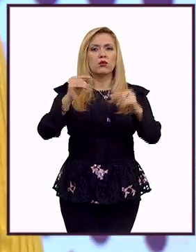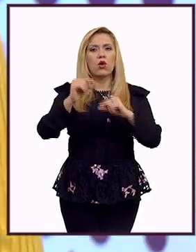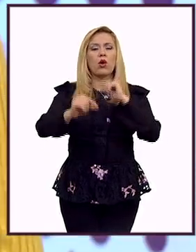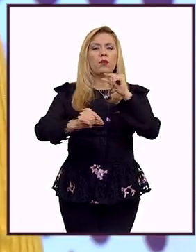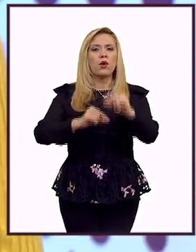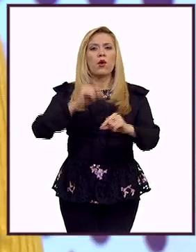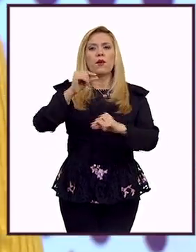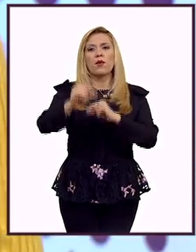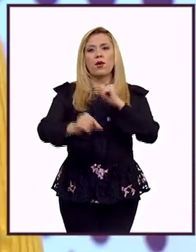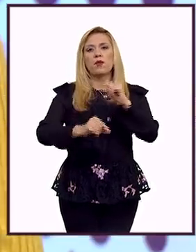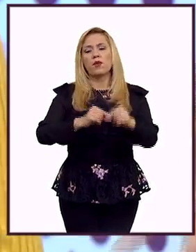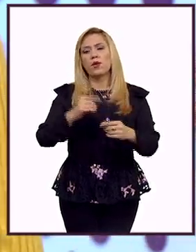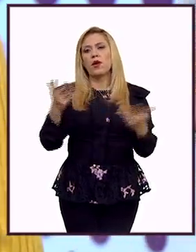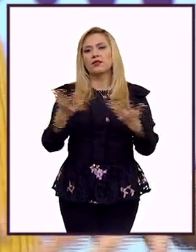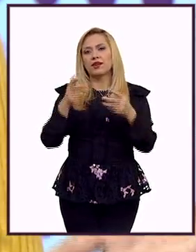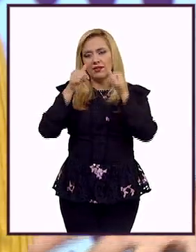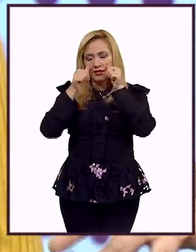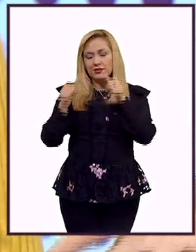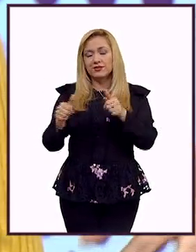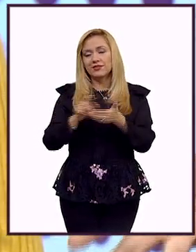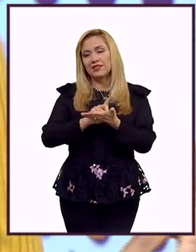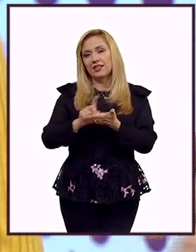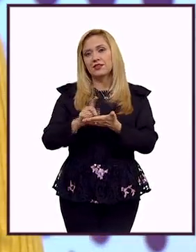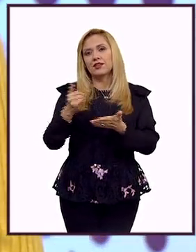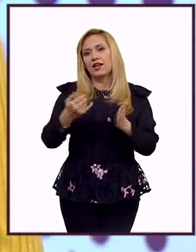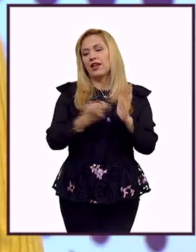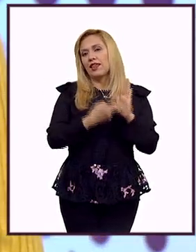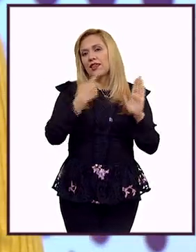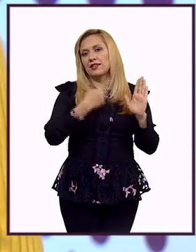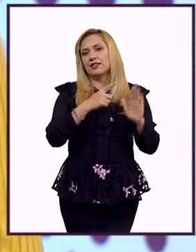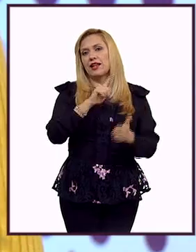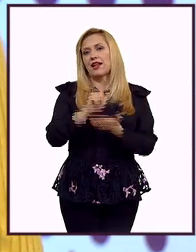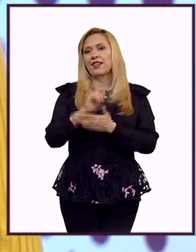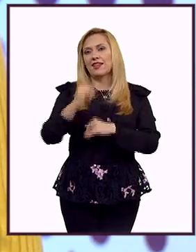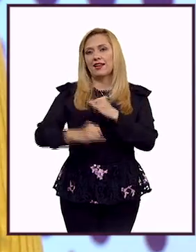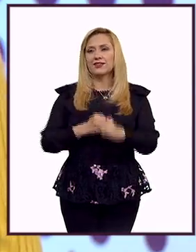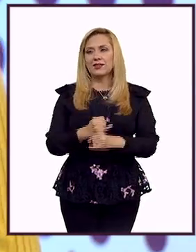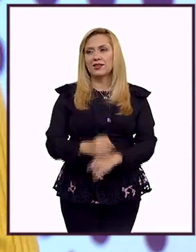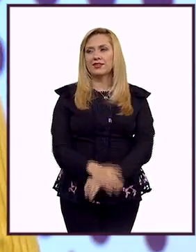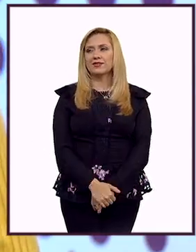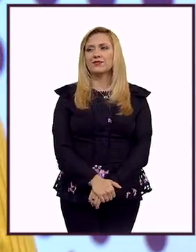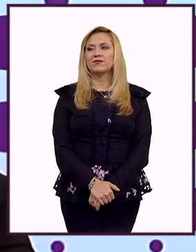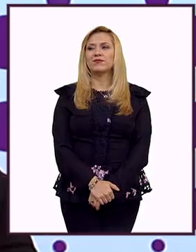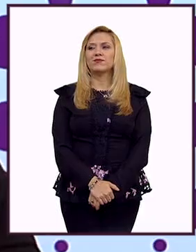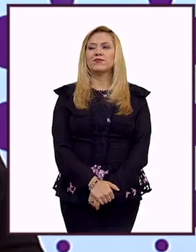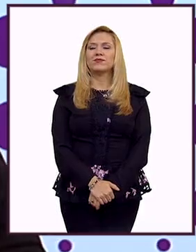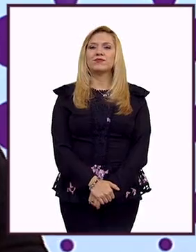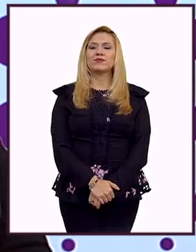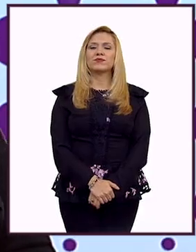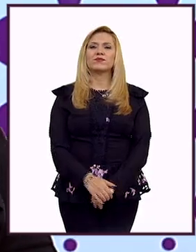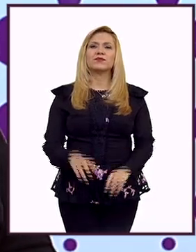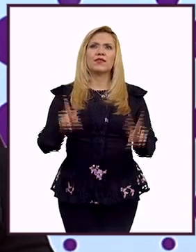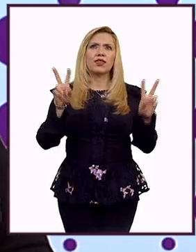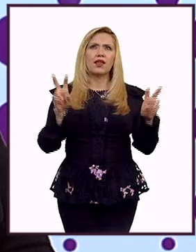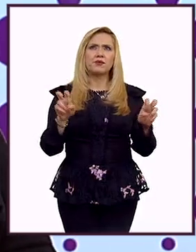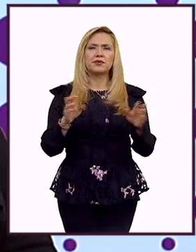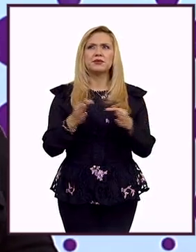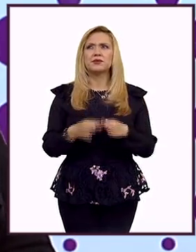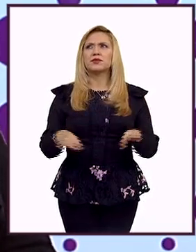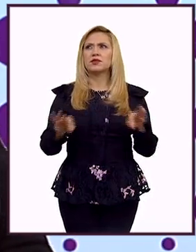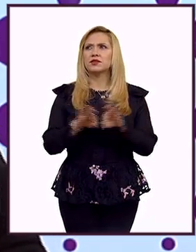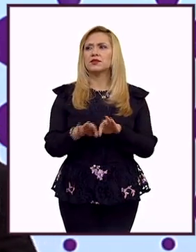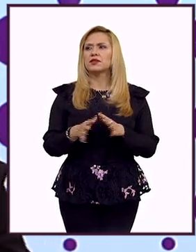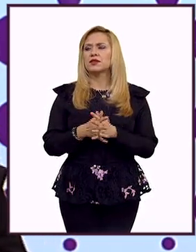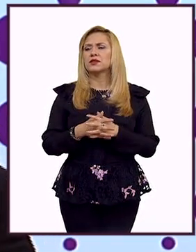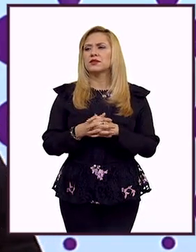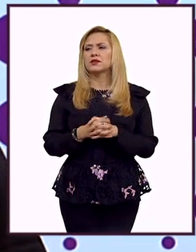agenda de derechos campesinos, y eso se refleja en la declaración también, ¿no? Claudia, hay un tema muy relevante que ya se ha comentado,